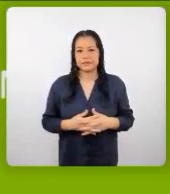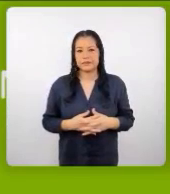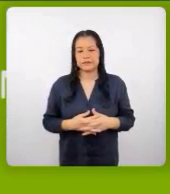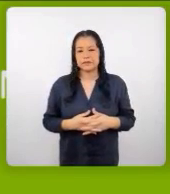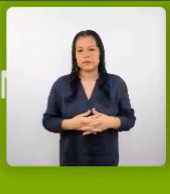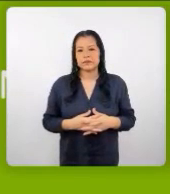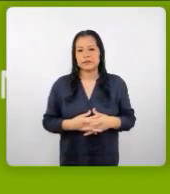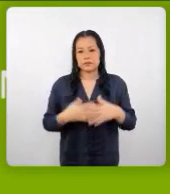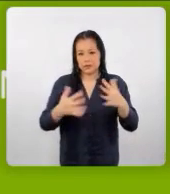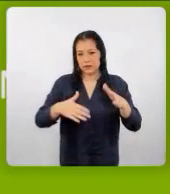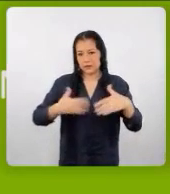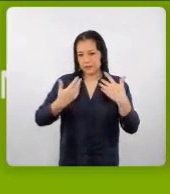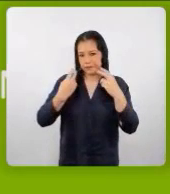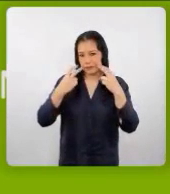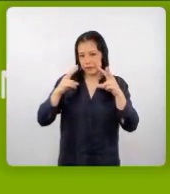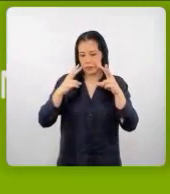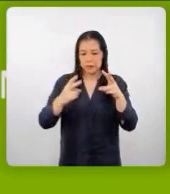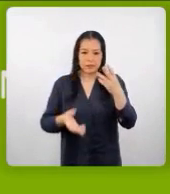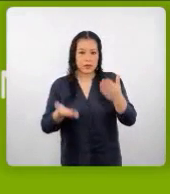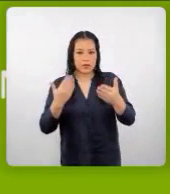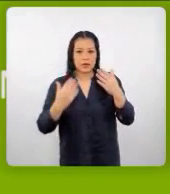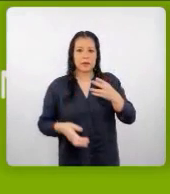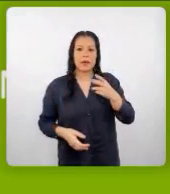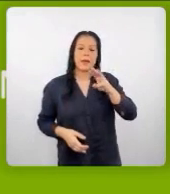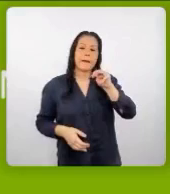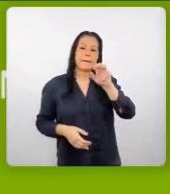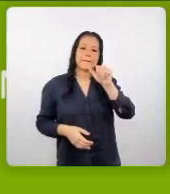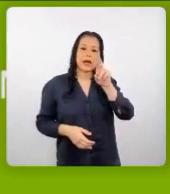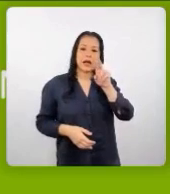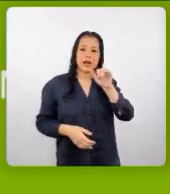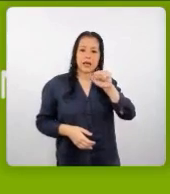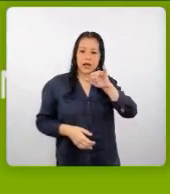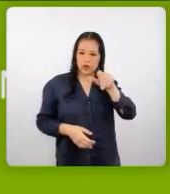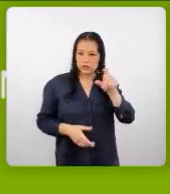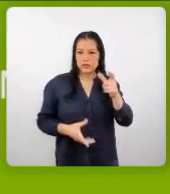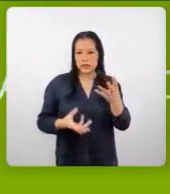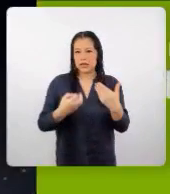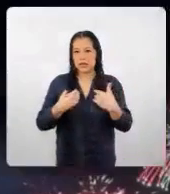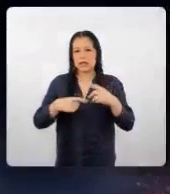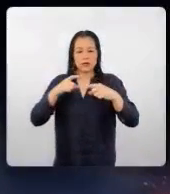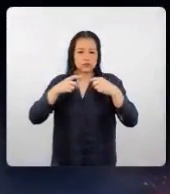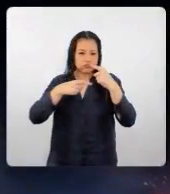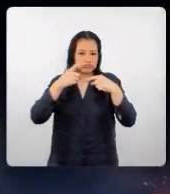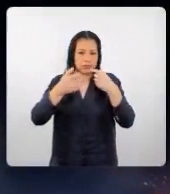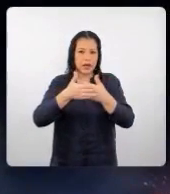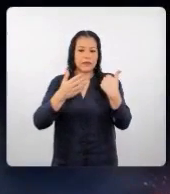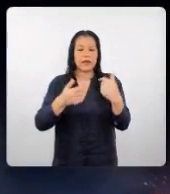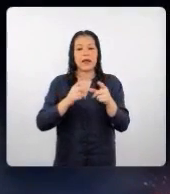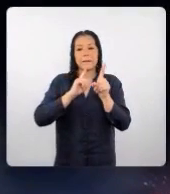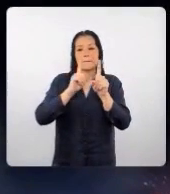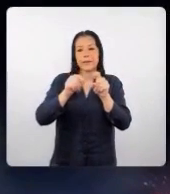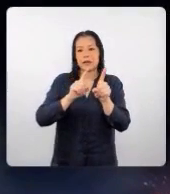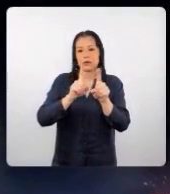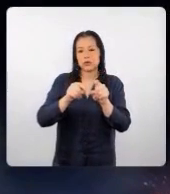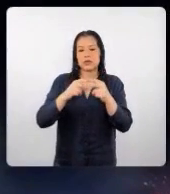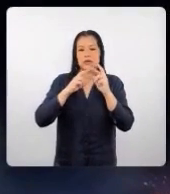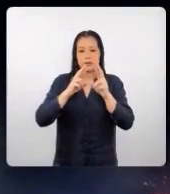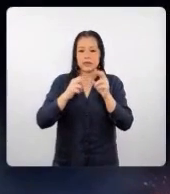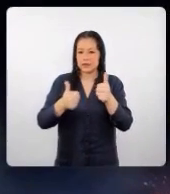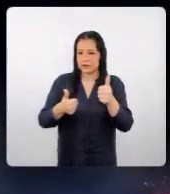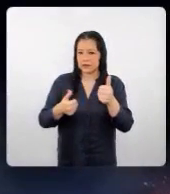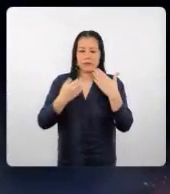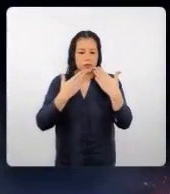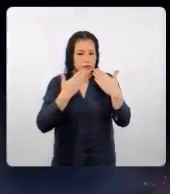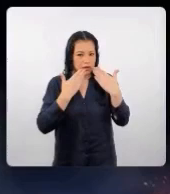se verá. Y si no me equivoco, María José, ¿tú tienes algún comentario previo a las preguntas y respuestas? Sí, claro que sí, Álvaro. Más